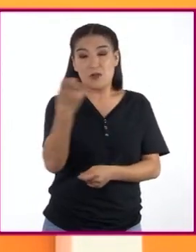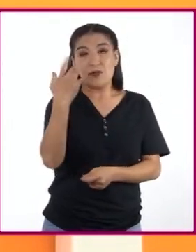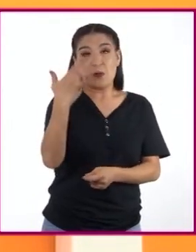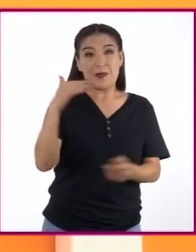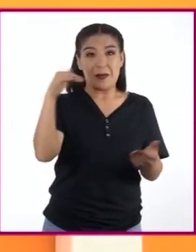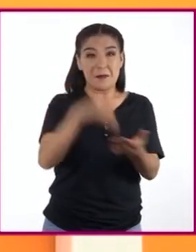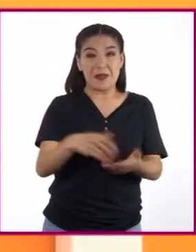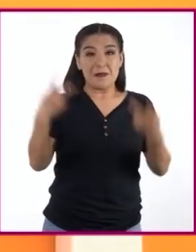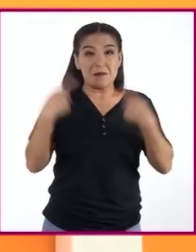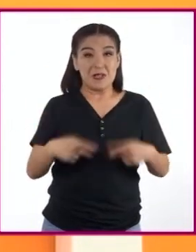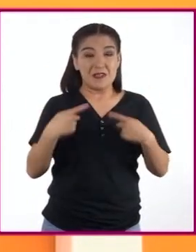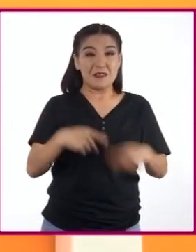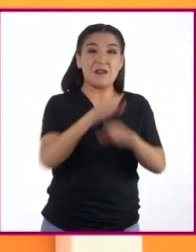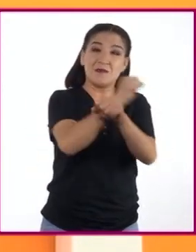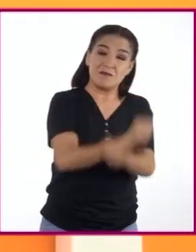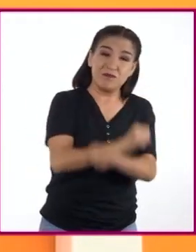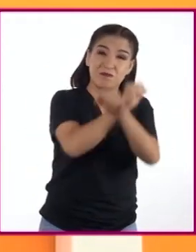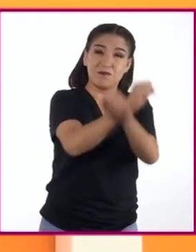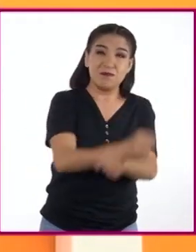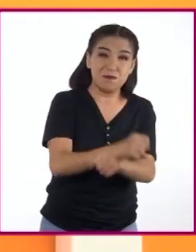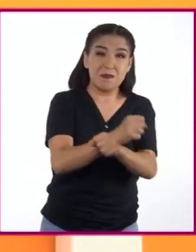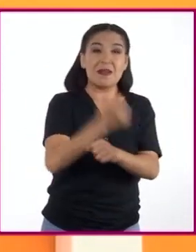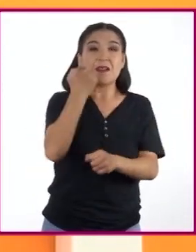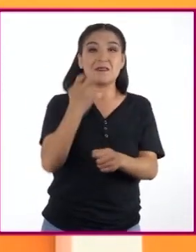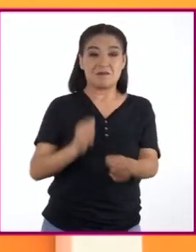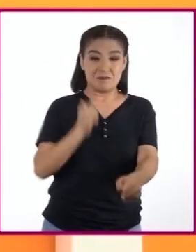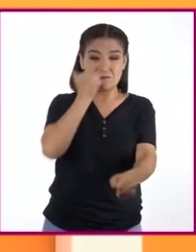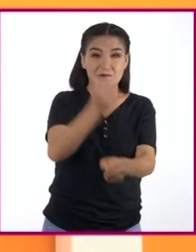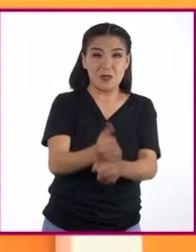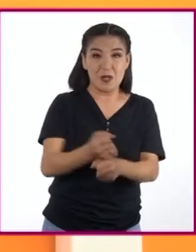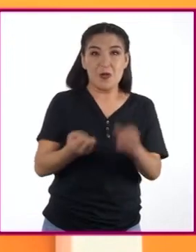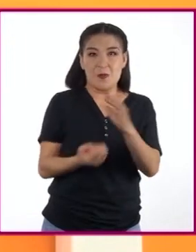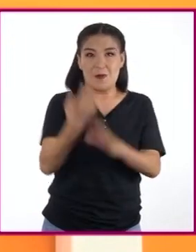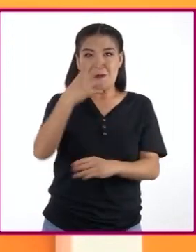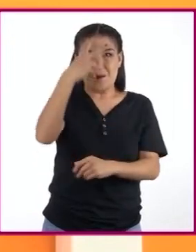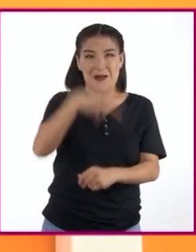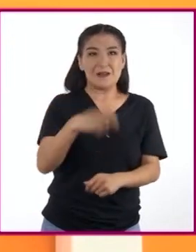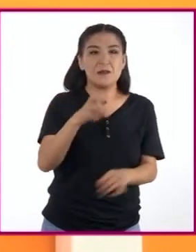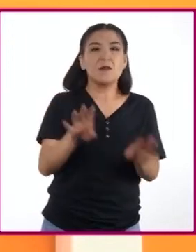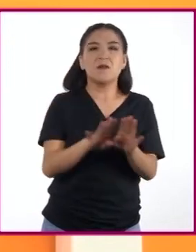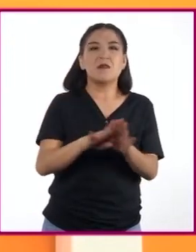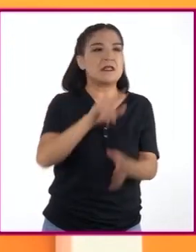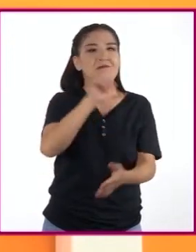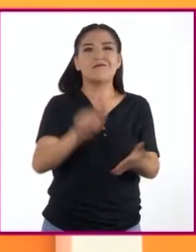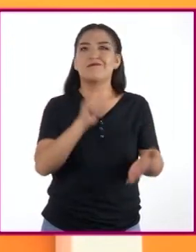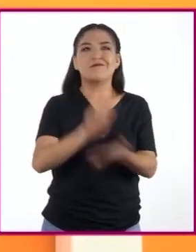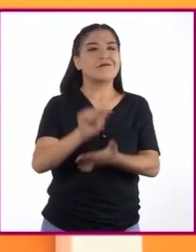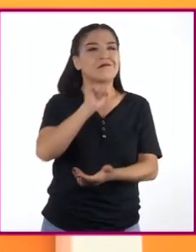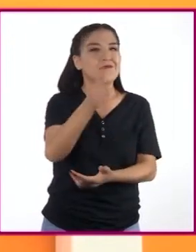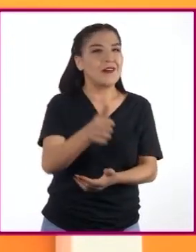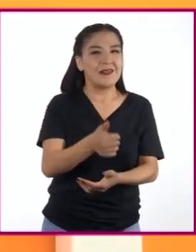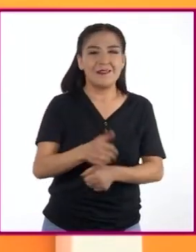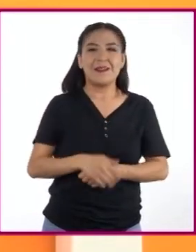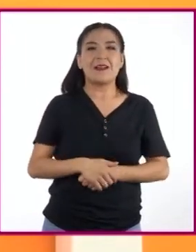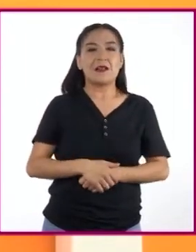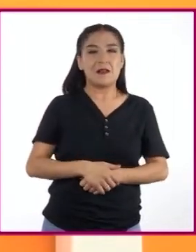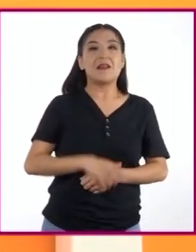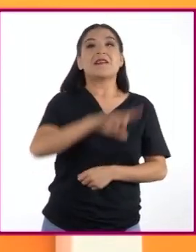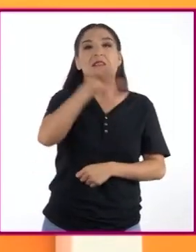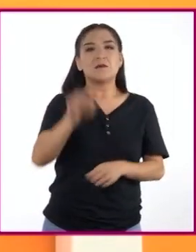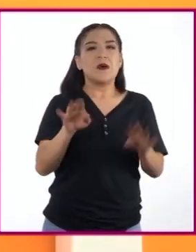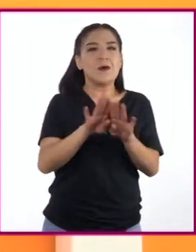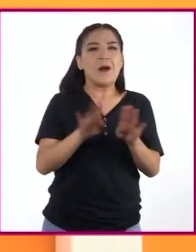250,000 personas esclavizadas arribaron a Nueva España de manera legal, sin contar las que llegaron